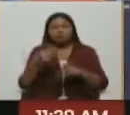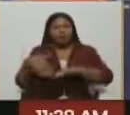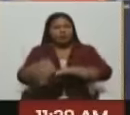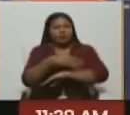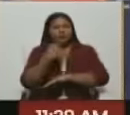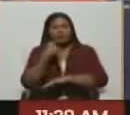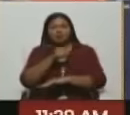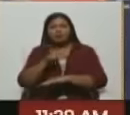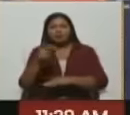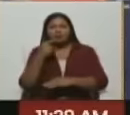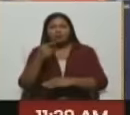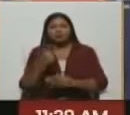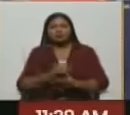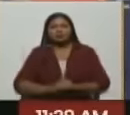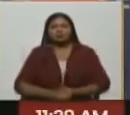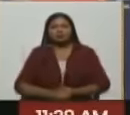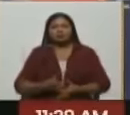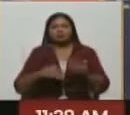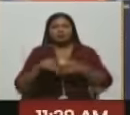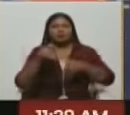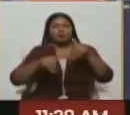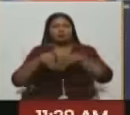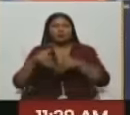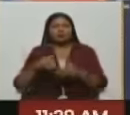gente emocionada dice que va a votar.